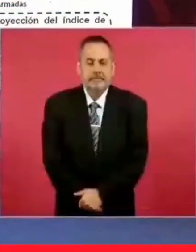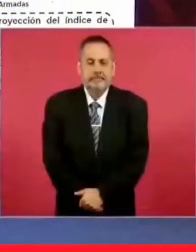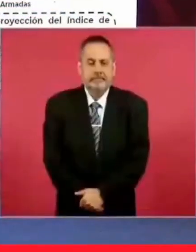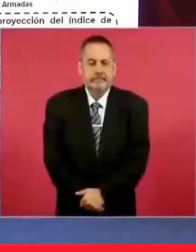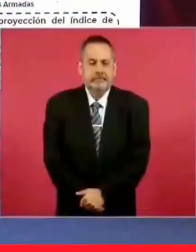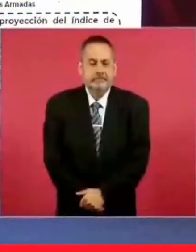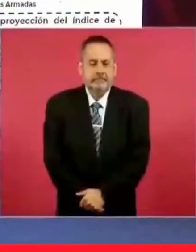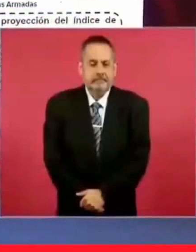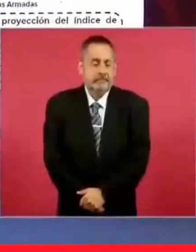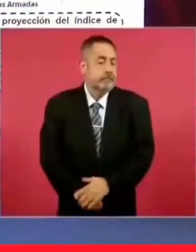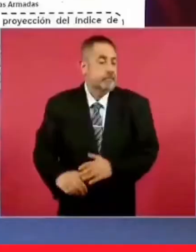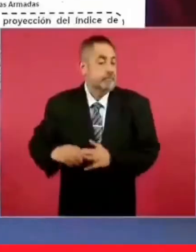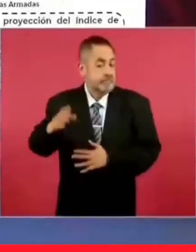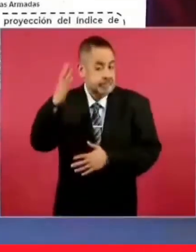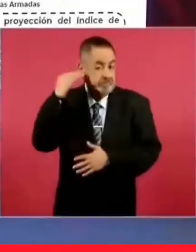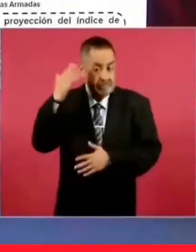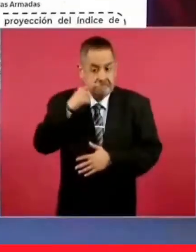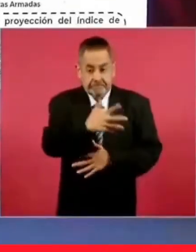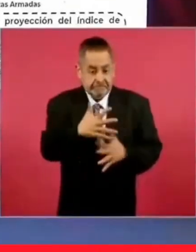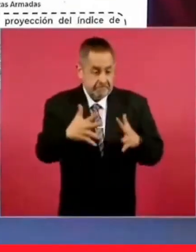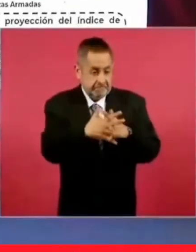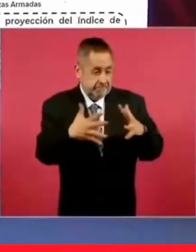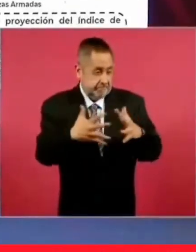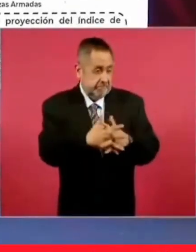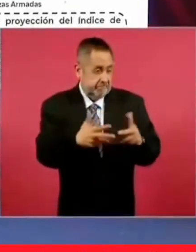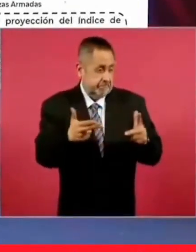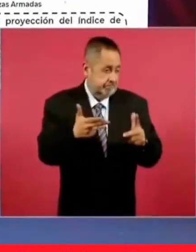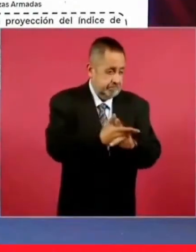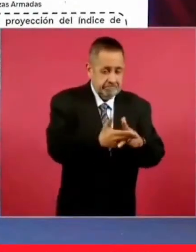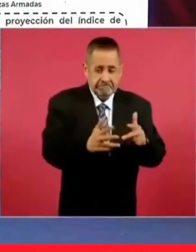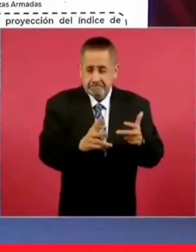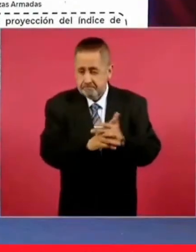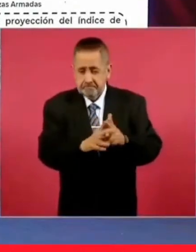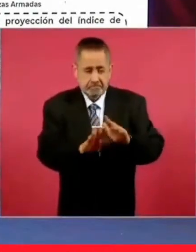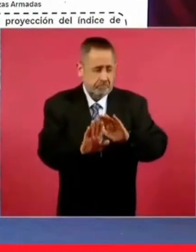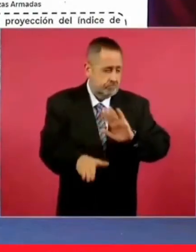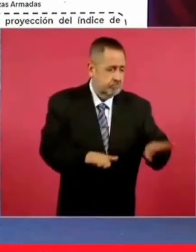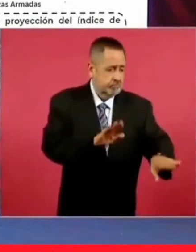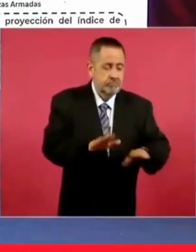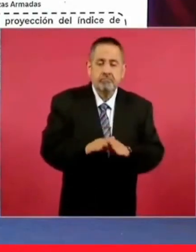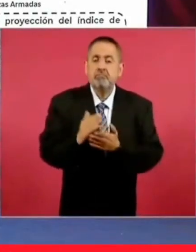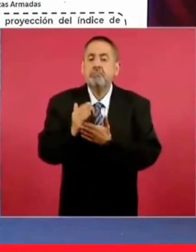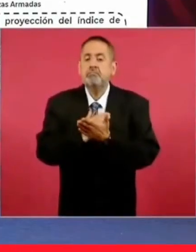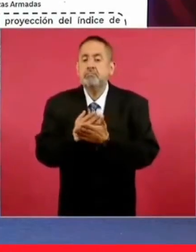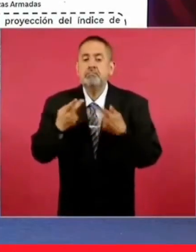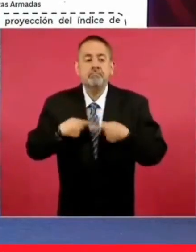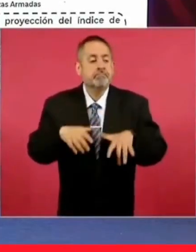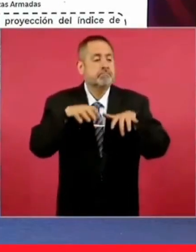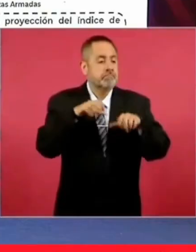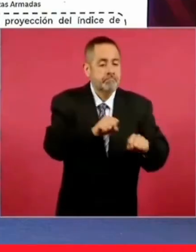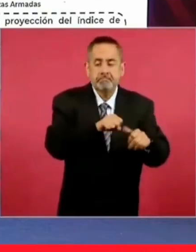Más muertos en los enfrentamientos que heridos y detenidos.